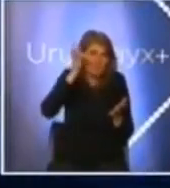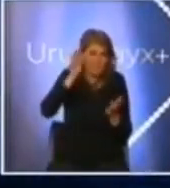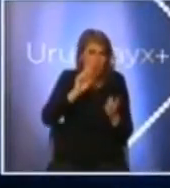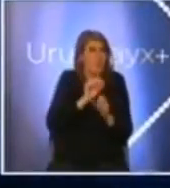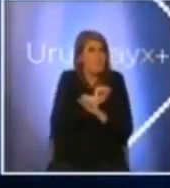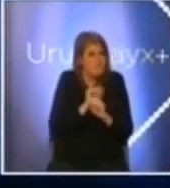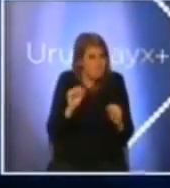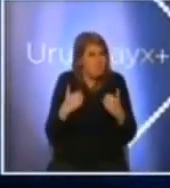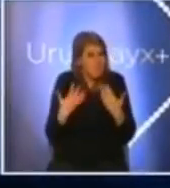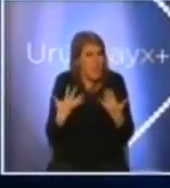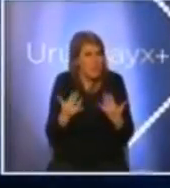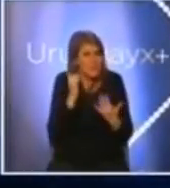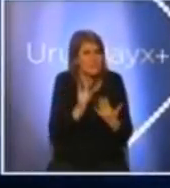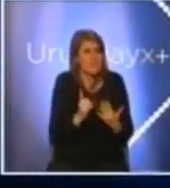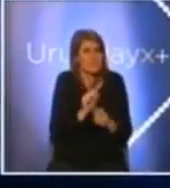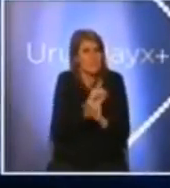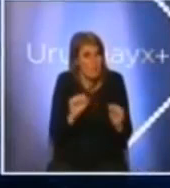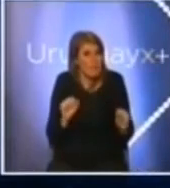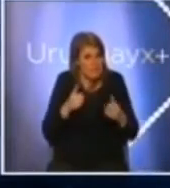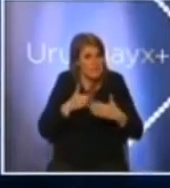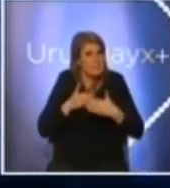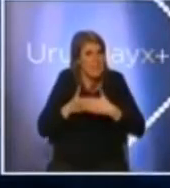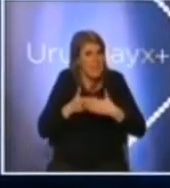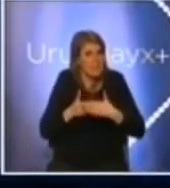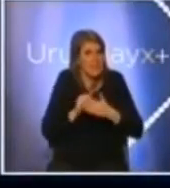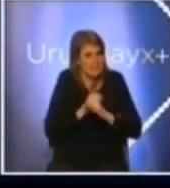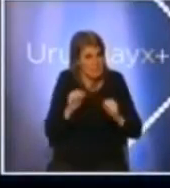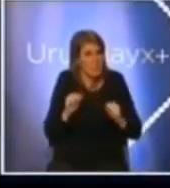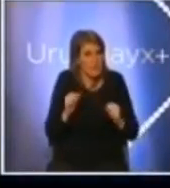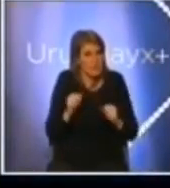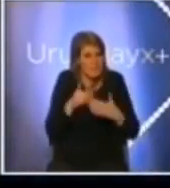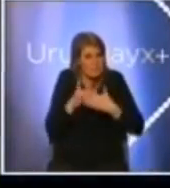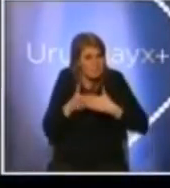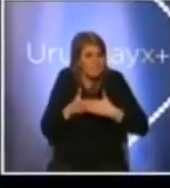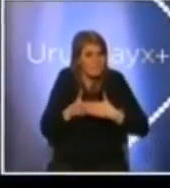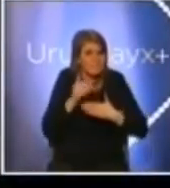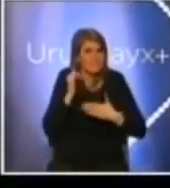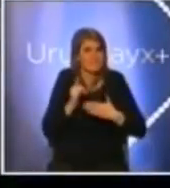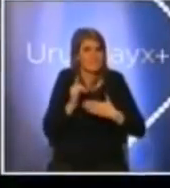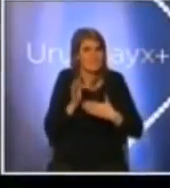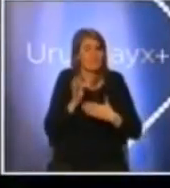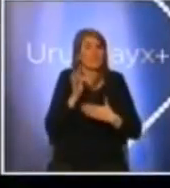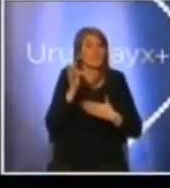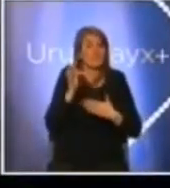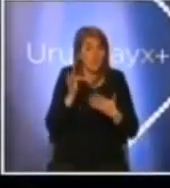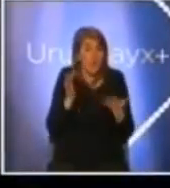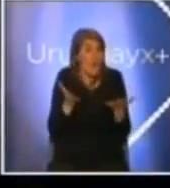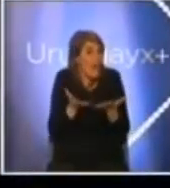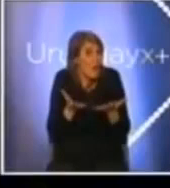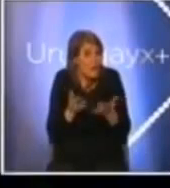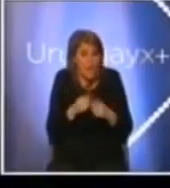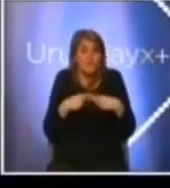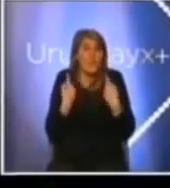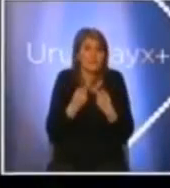realidad posible y cercana, posible y cercana. Es nuestro futuro. Y por ser